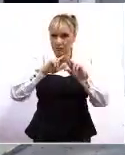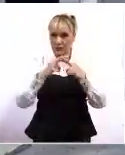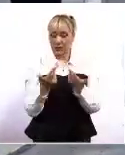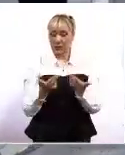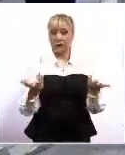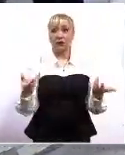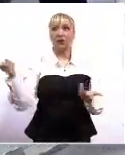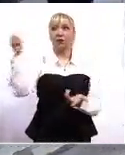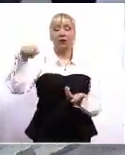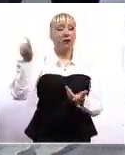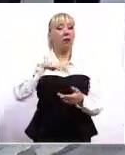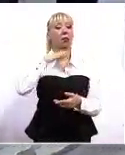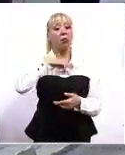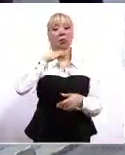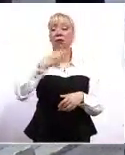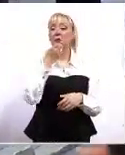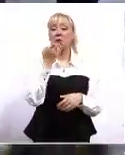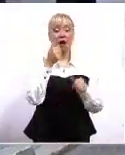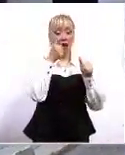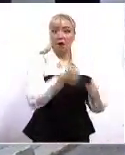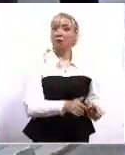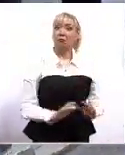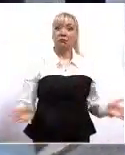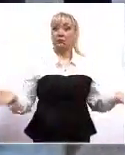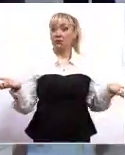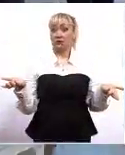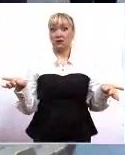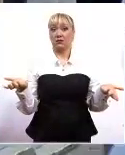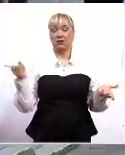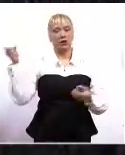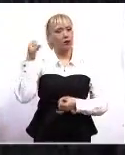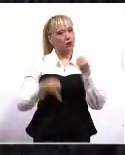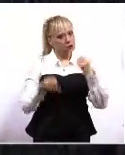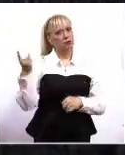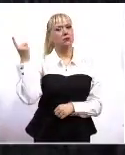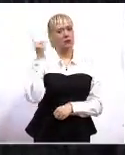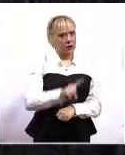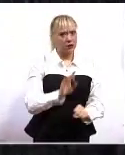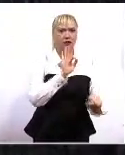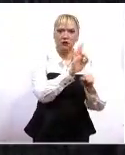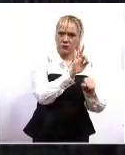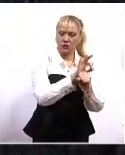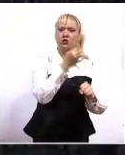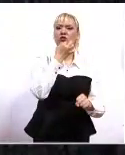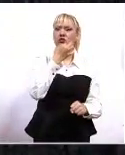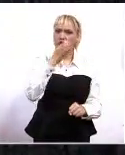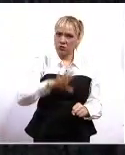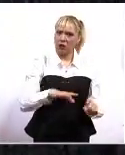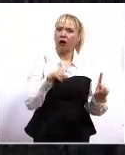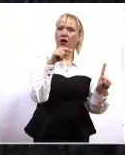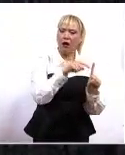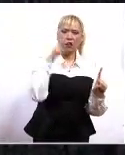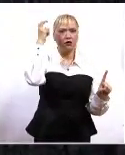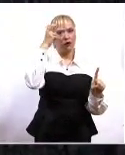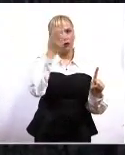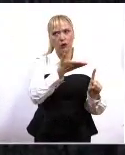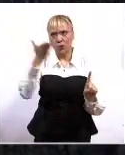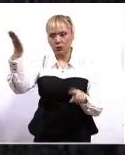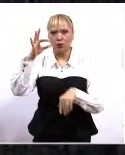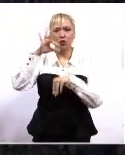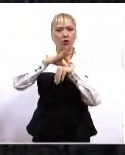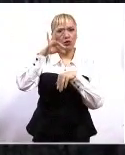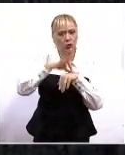a no atender el hecho. El juez ordenó a la autoridad instrumentar acciones para proteger la integridad física, psicológica y moral de la